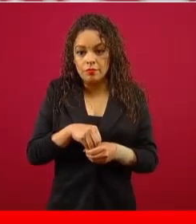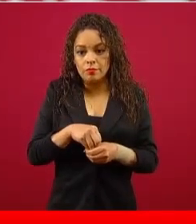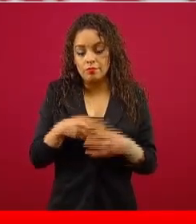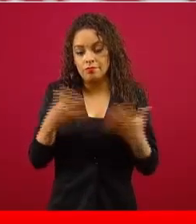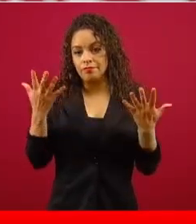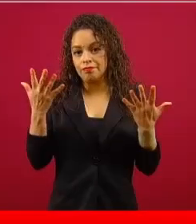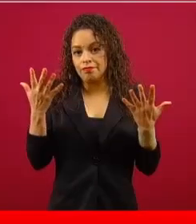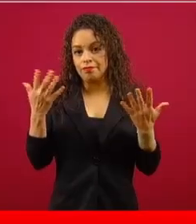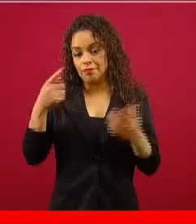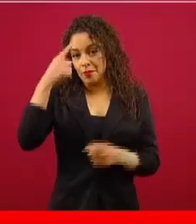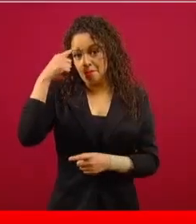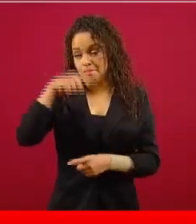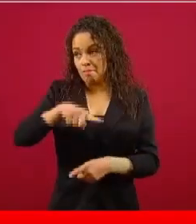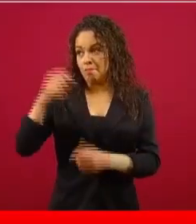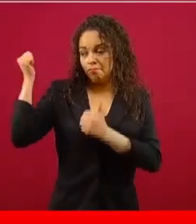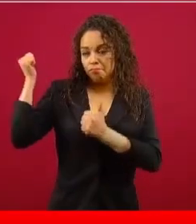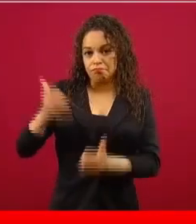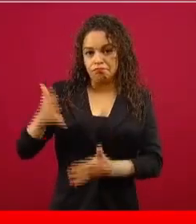que entren armas